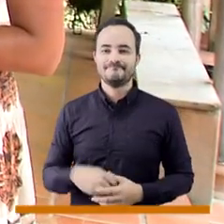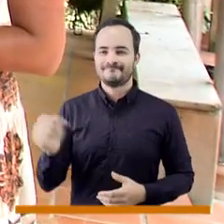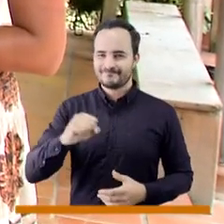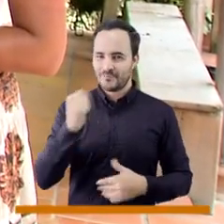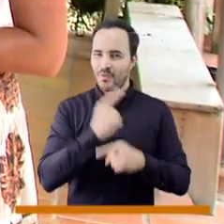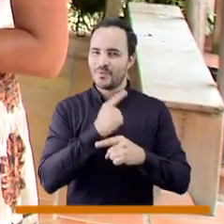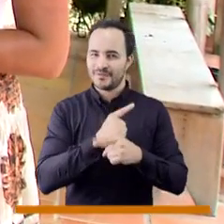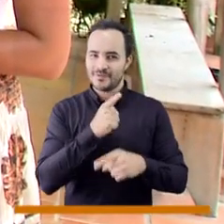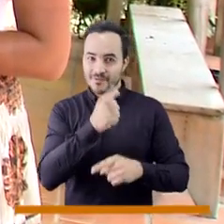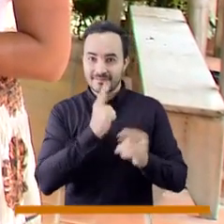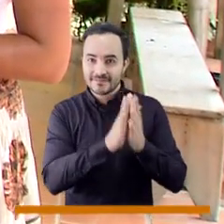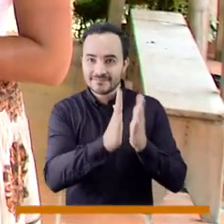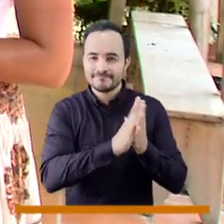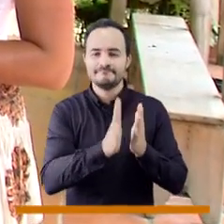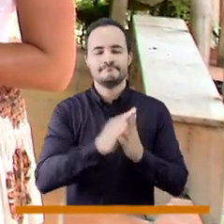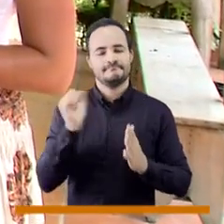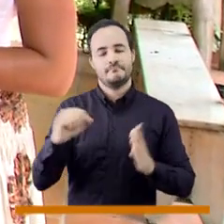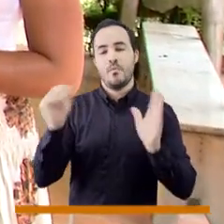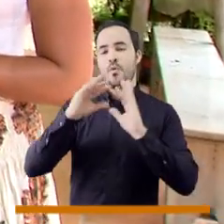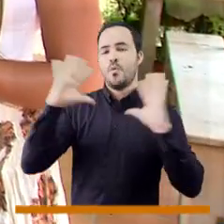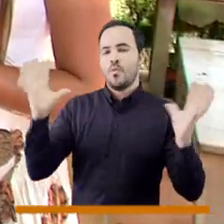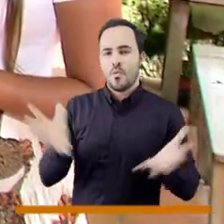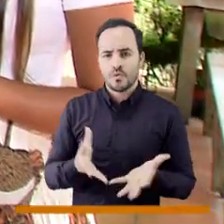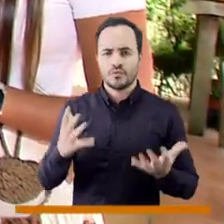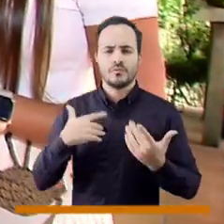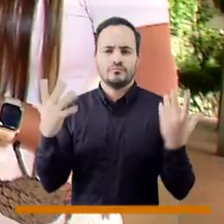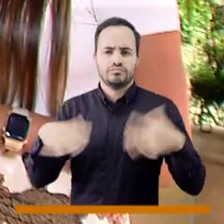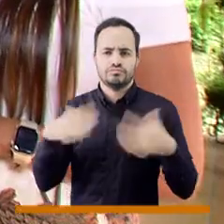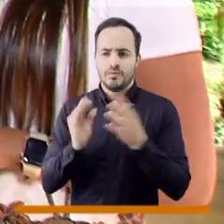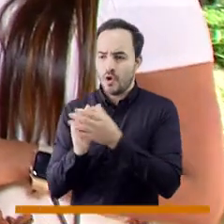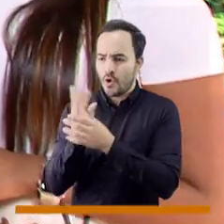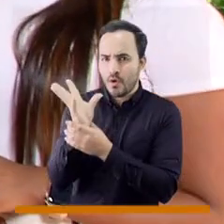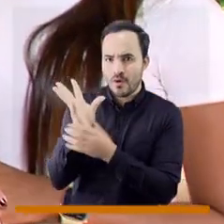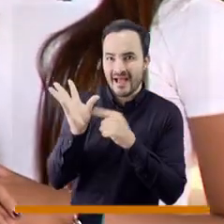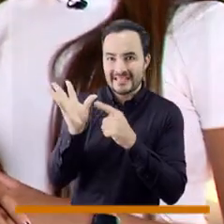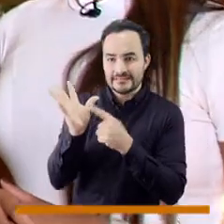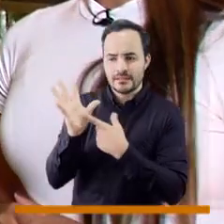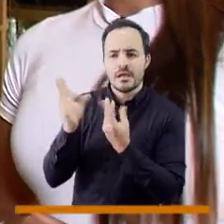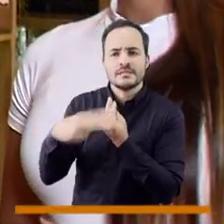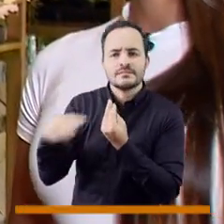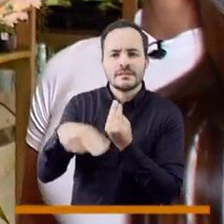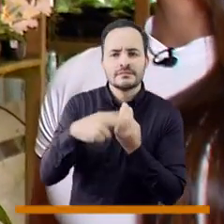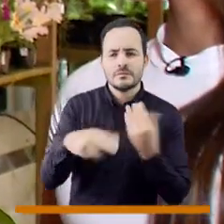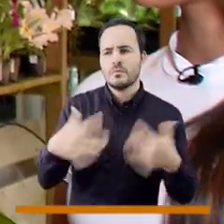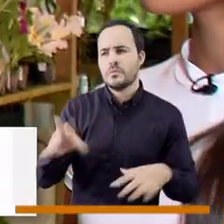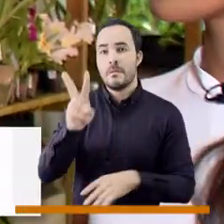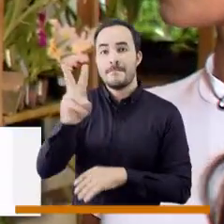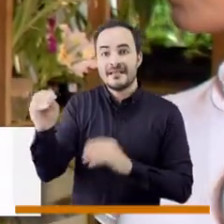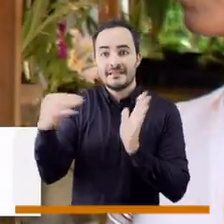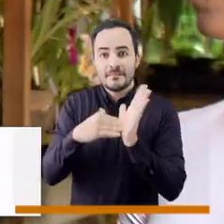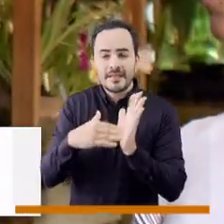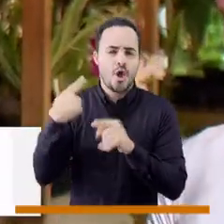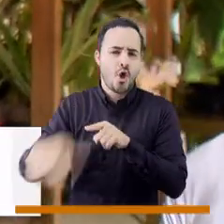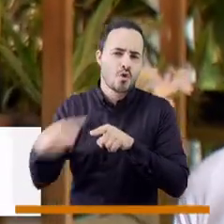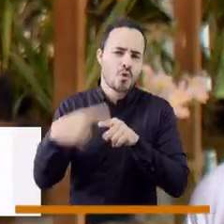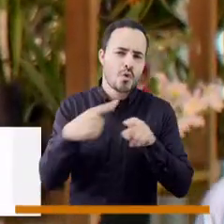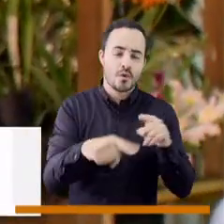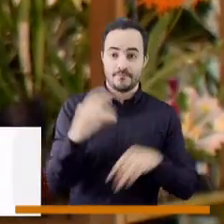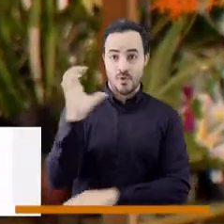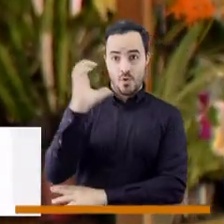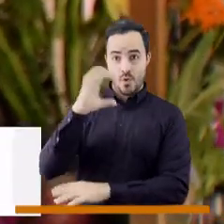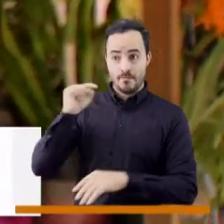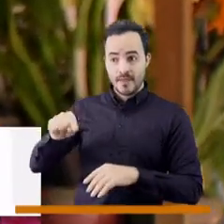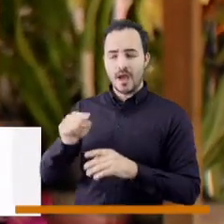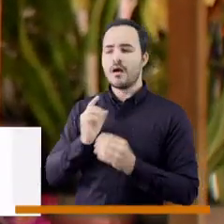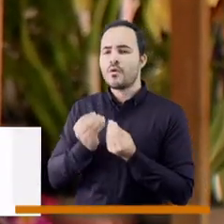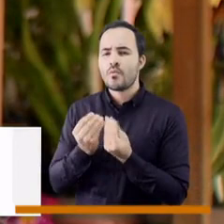nos decías, a nivel mundial hay alrededor de 20.000 especies de orquídeas descritas y en Colombia hay más